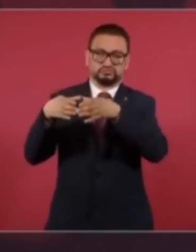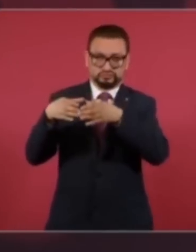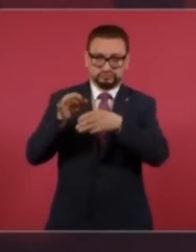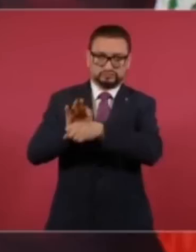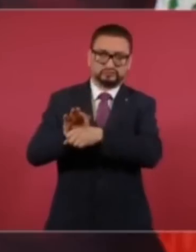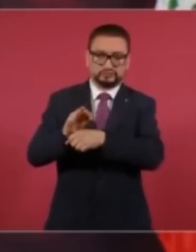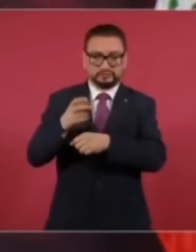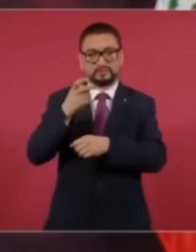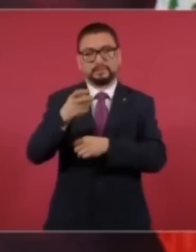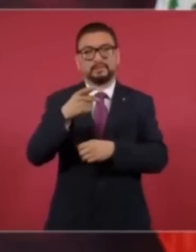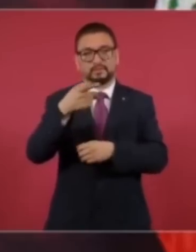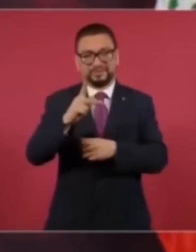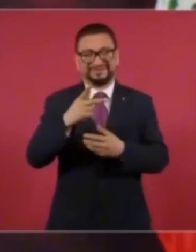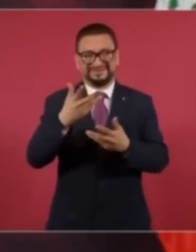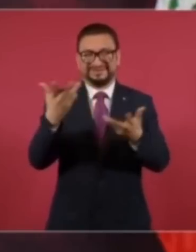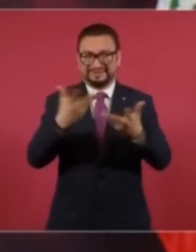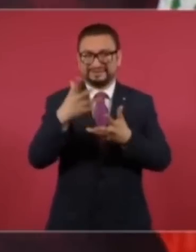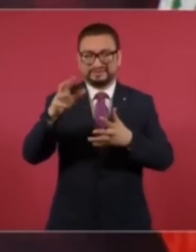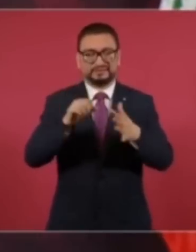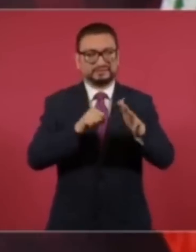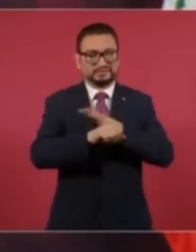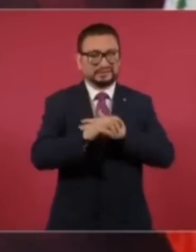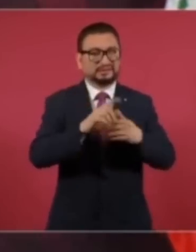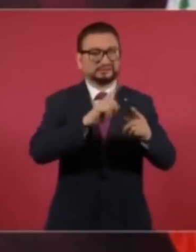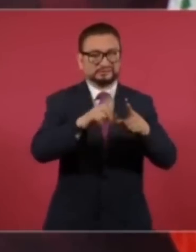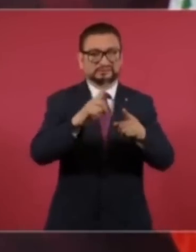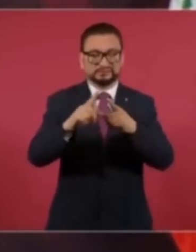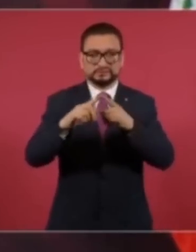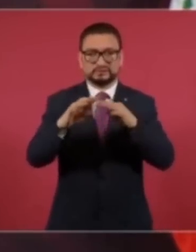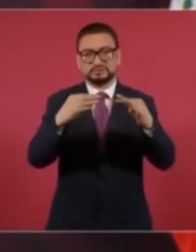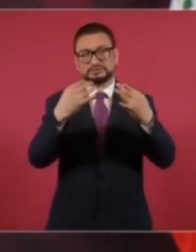con estas medidas espectaculares,